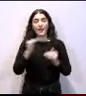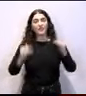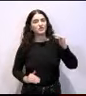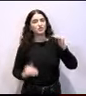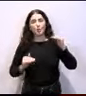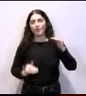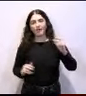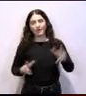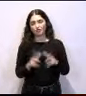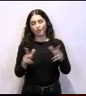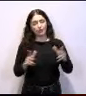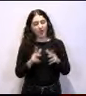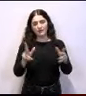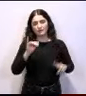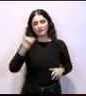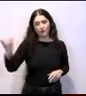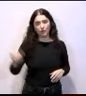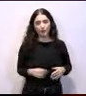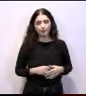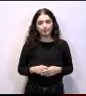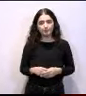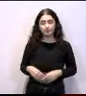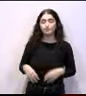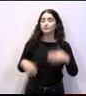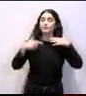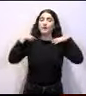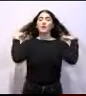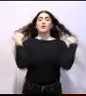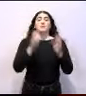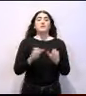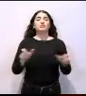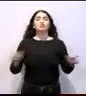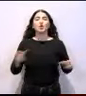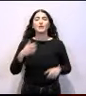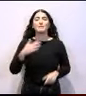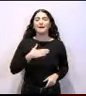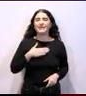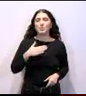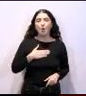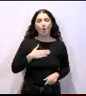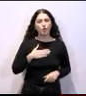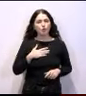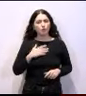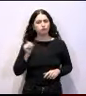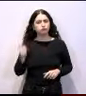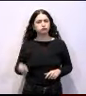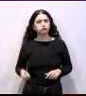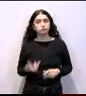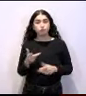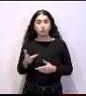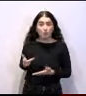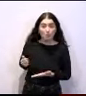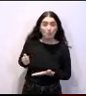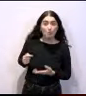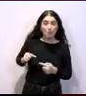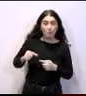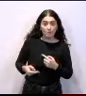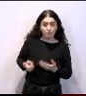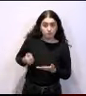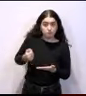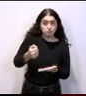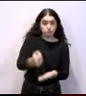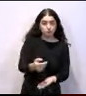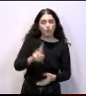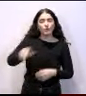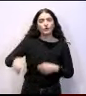nuestra comunidad autónoma. Los grandes patrimonios económicos que se transfieren deben contribuir también en